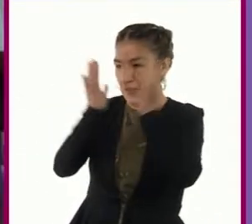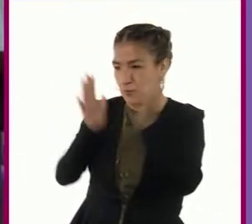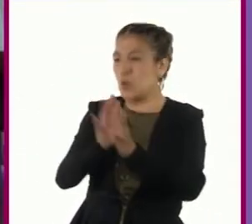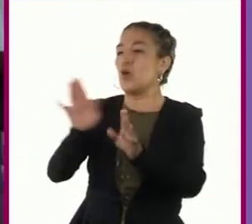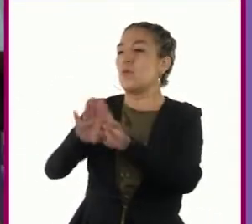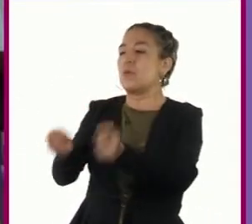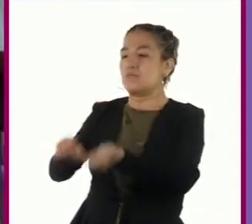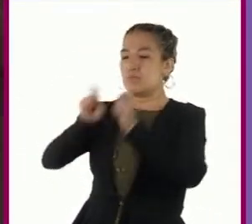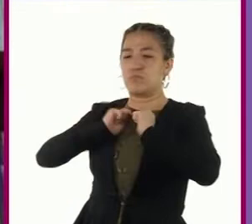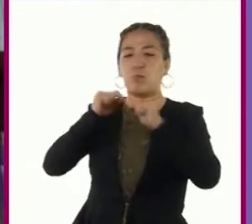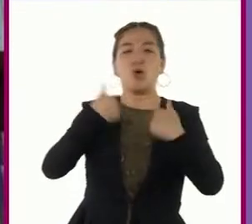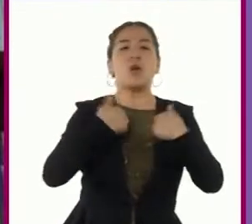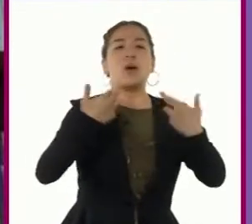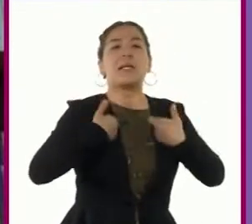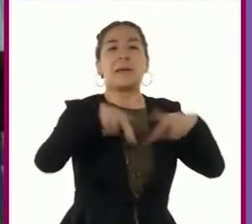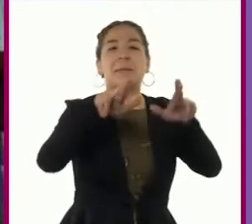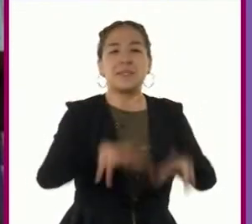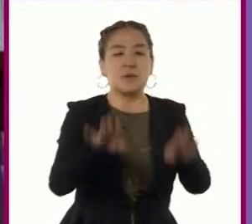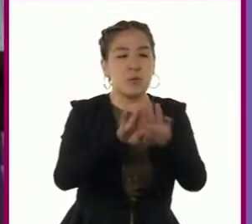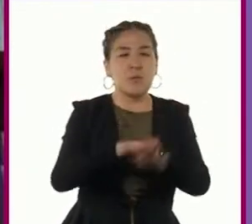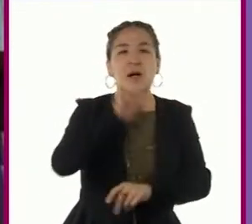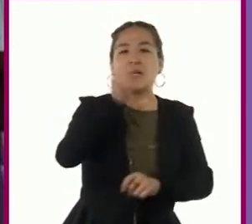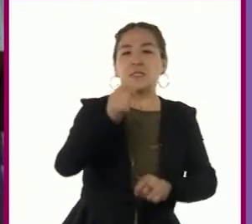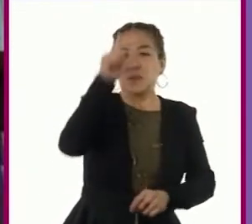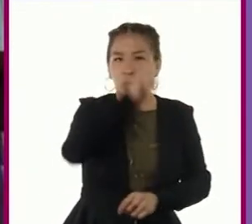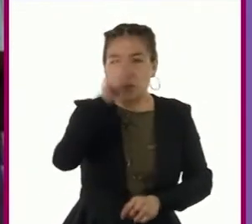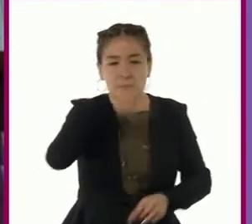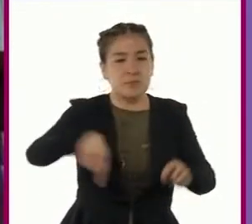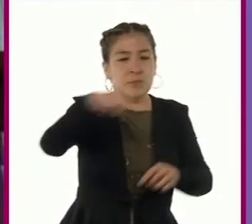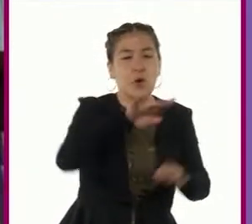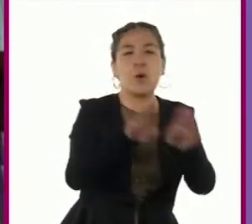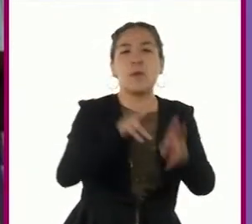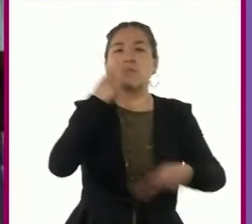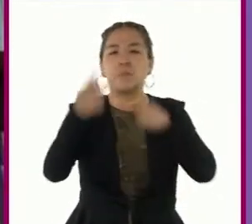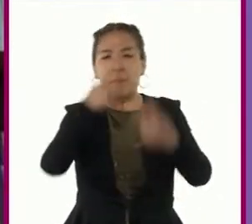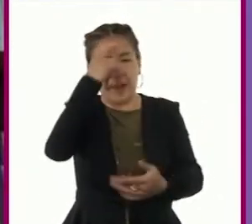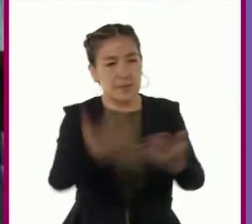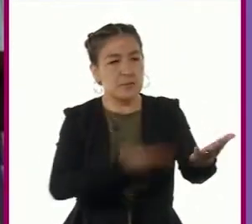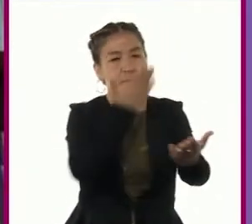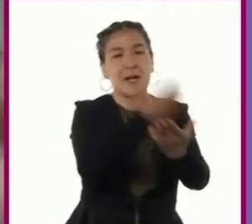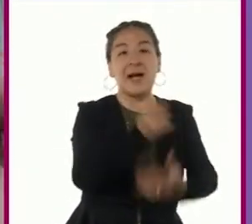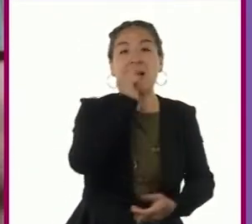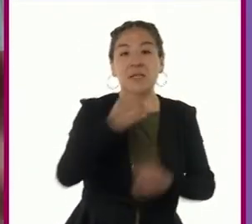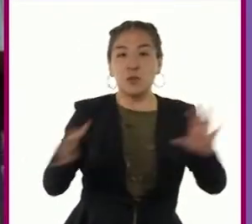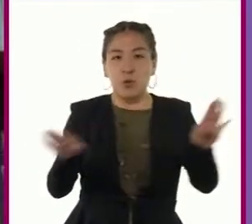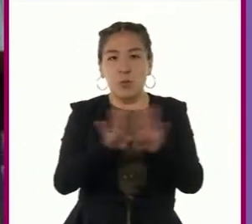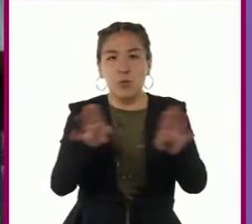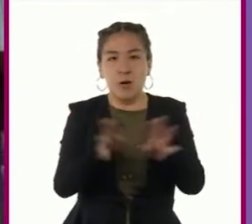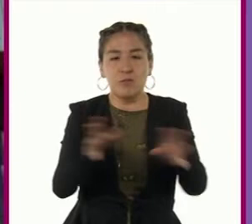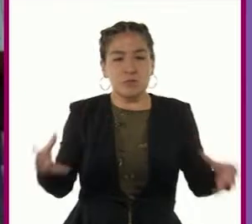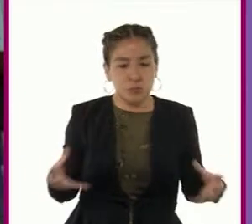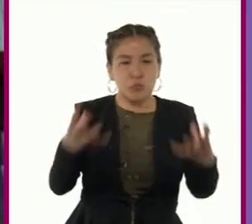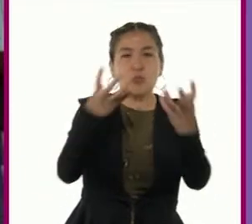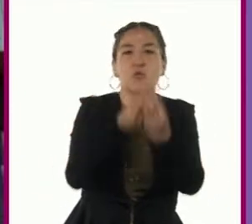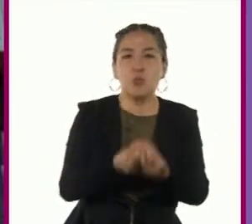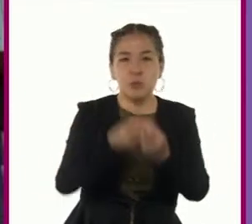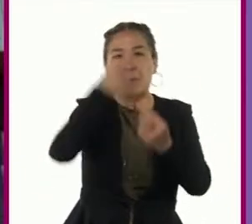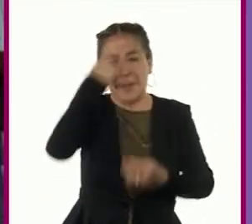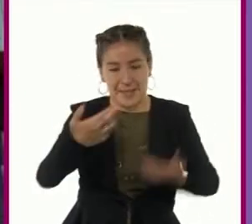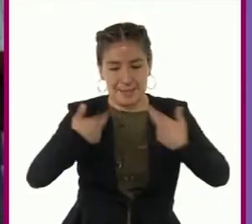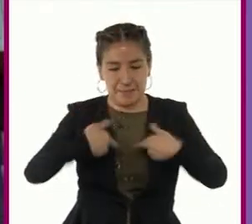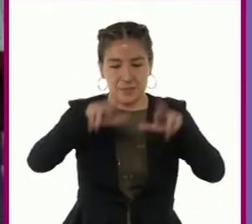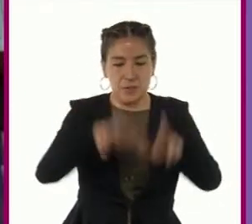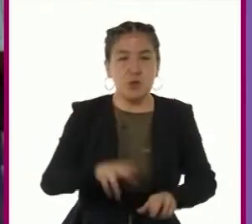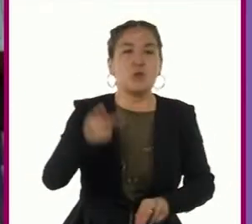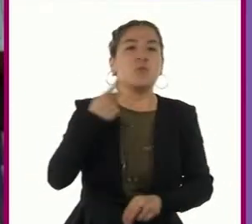país. Y como organizaciones de la ciudadanía, contribuyen a la integración de los órganos de representación política,